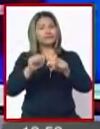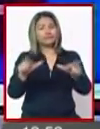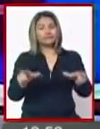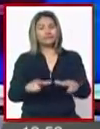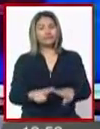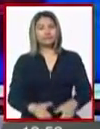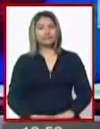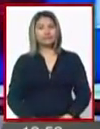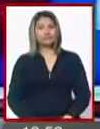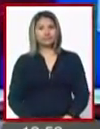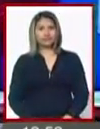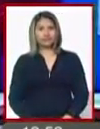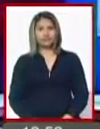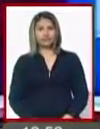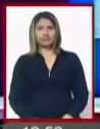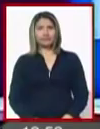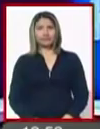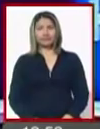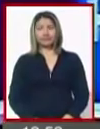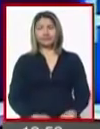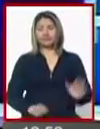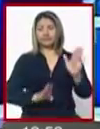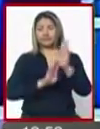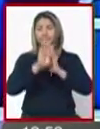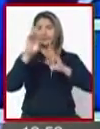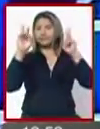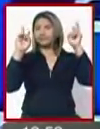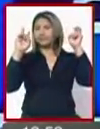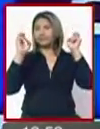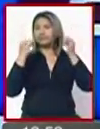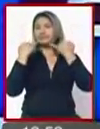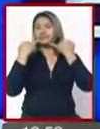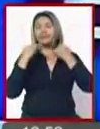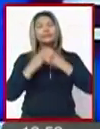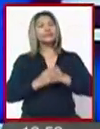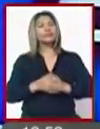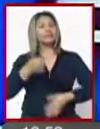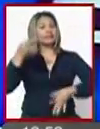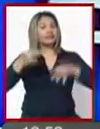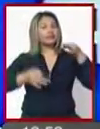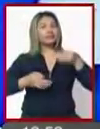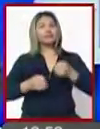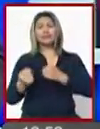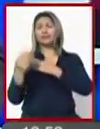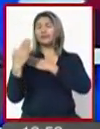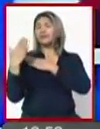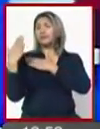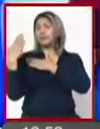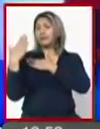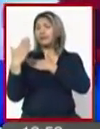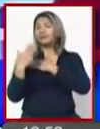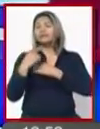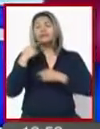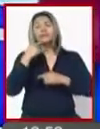penal. Vamos a ir con el desarrollo del tema que iniciamos el noticiero, porque la justicia de Santa Cruz ha